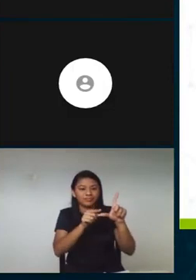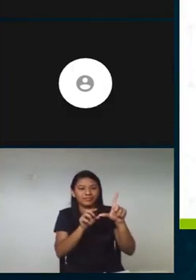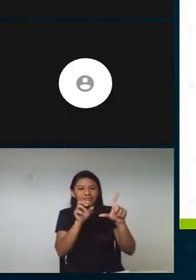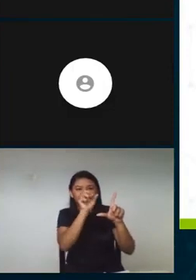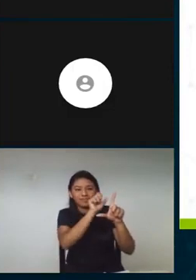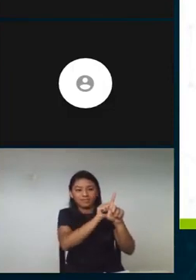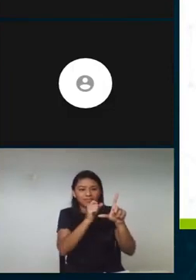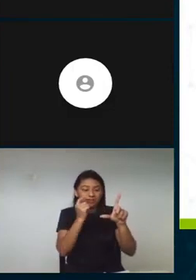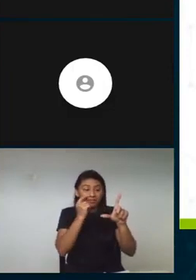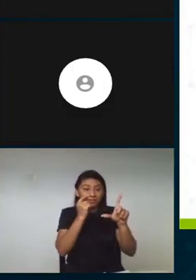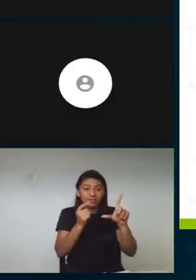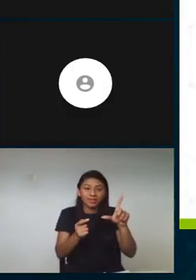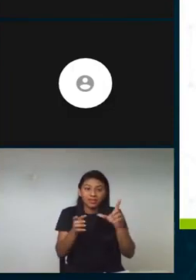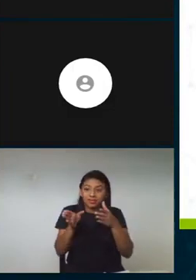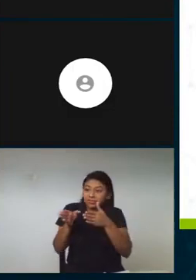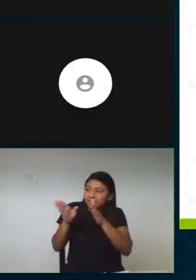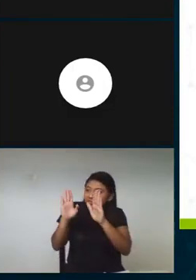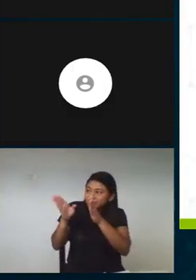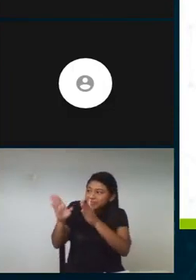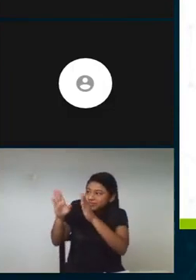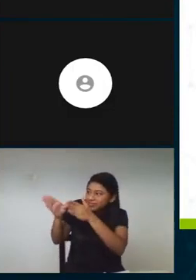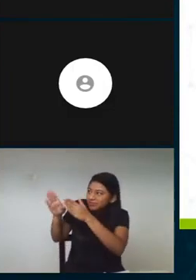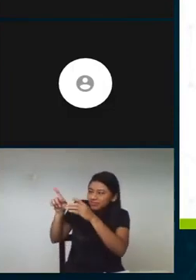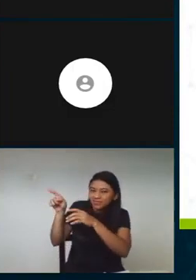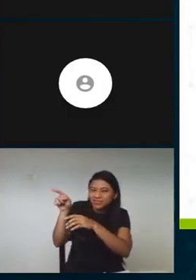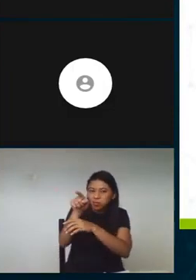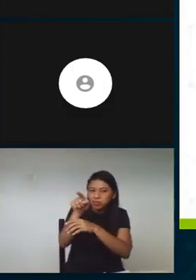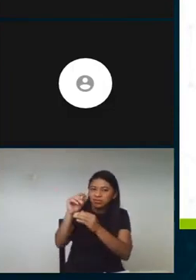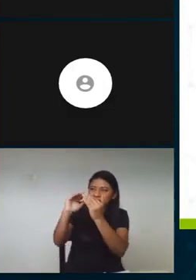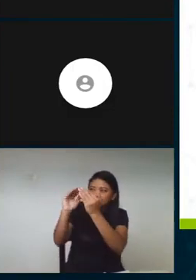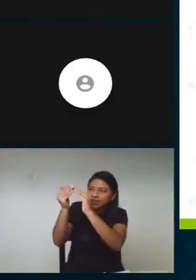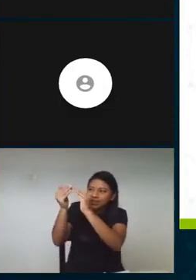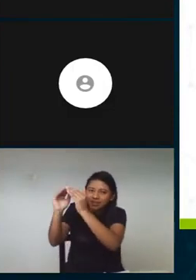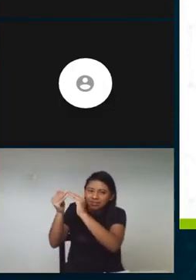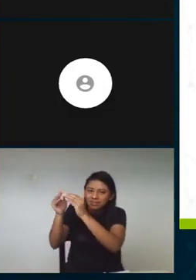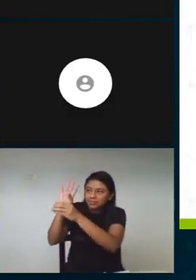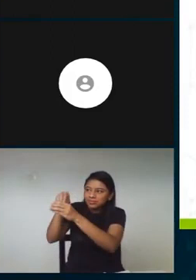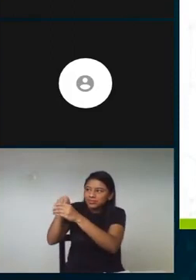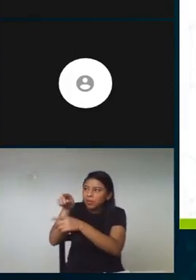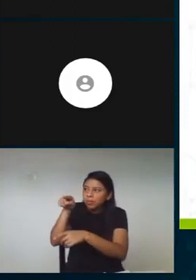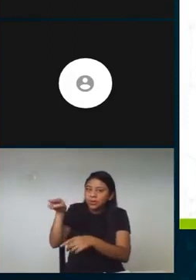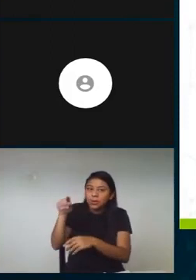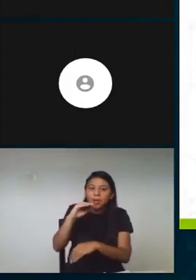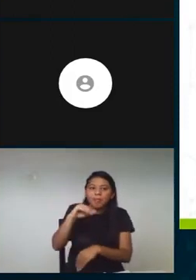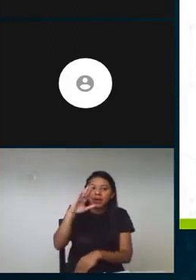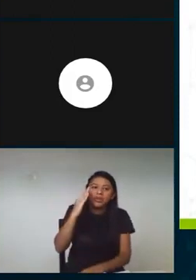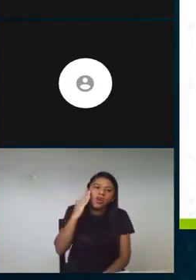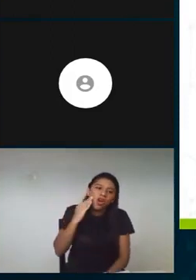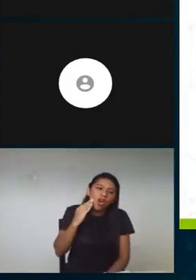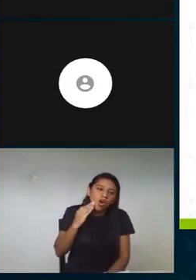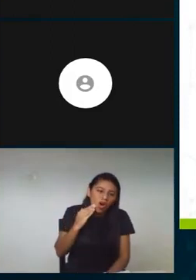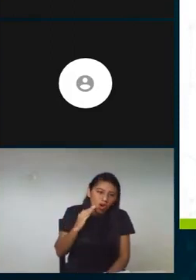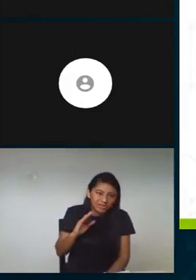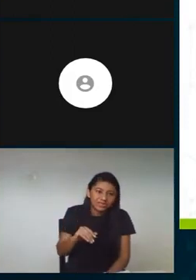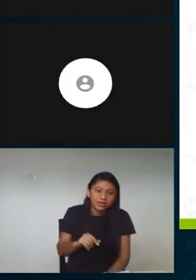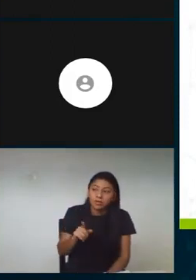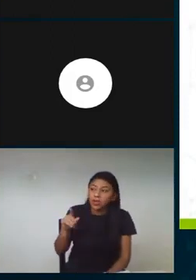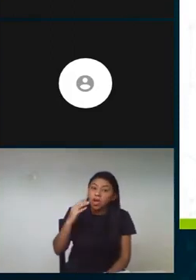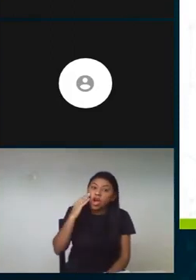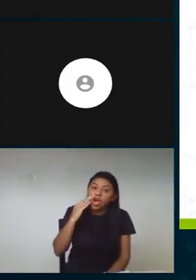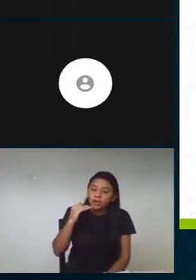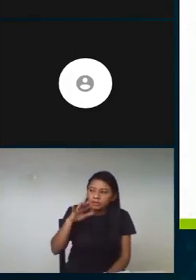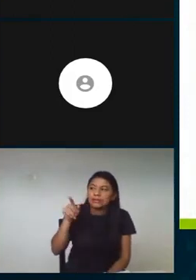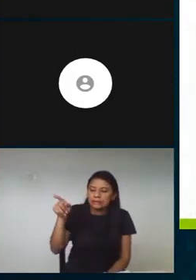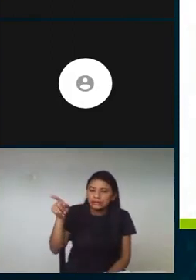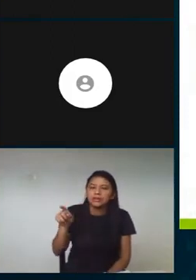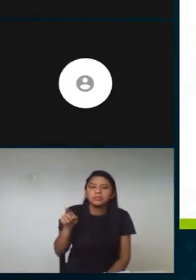personas jóvenes, entre los 28 y 38 años de edad, los cuales por su edad pueden llegar a ser más receptivas a la hora de querer implementar